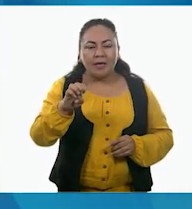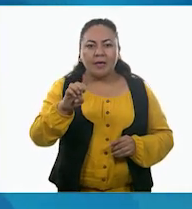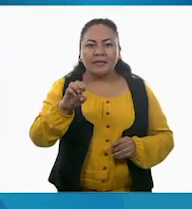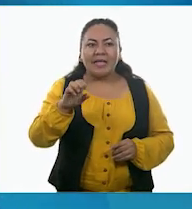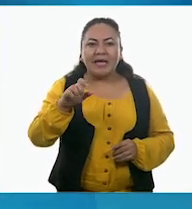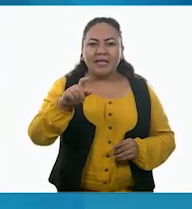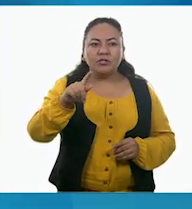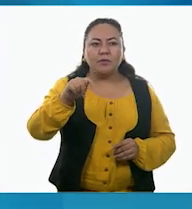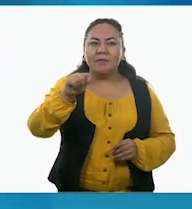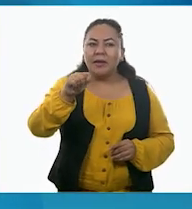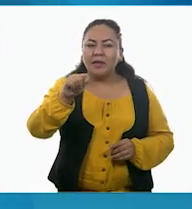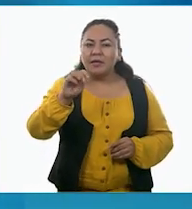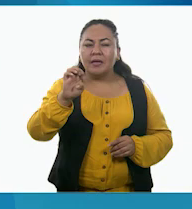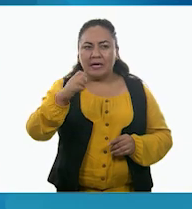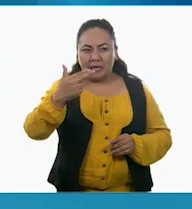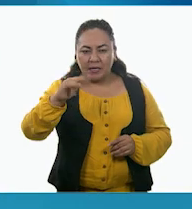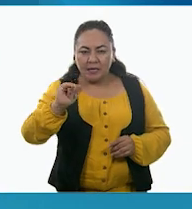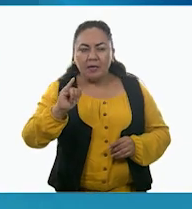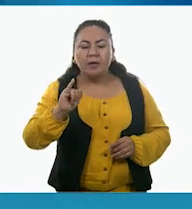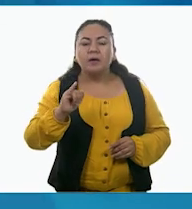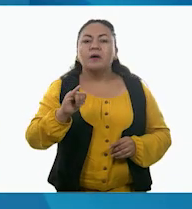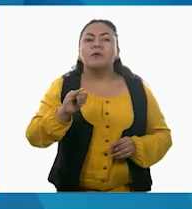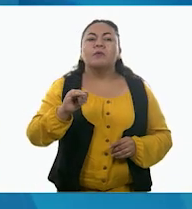eyi, nahui,